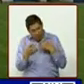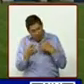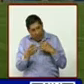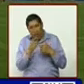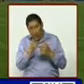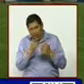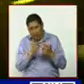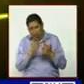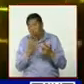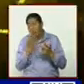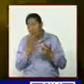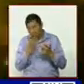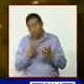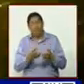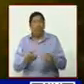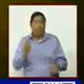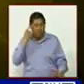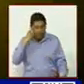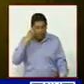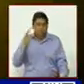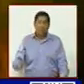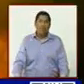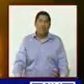referencia muchas cosas, ¿no?